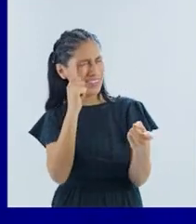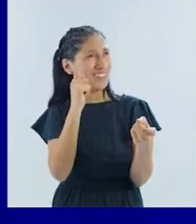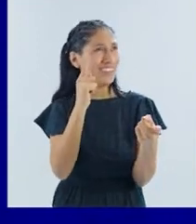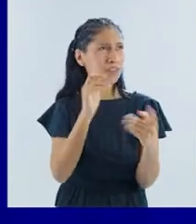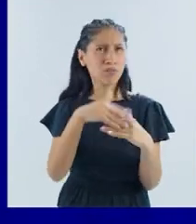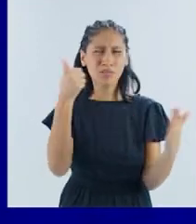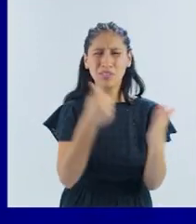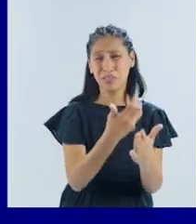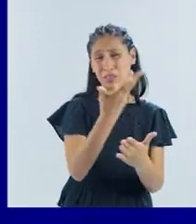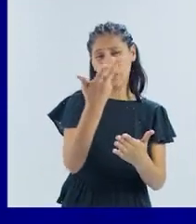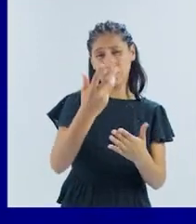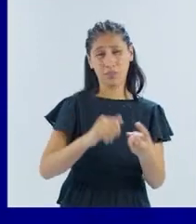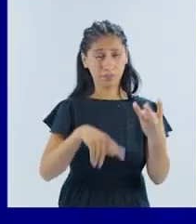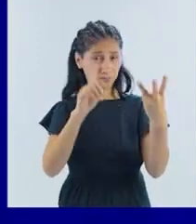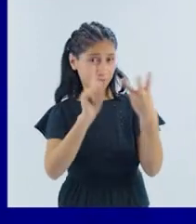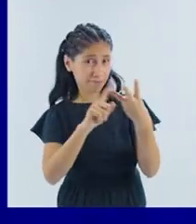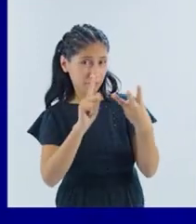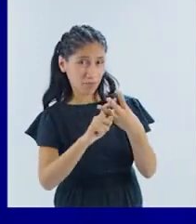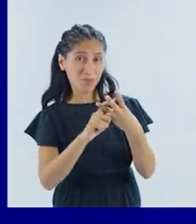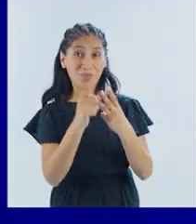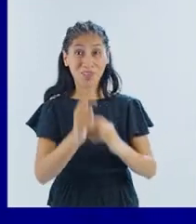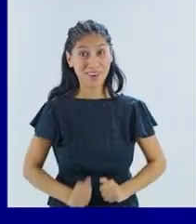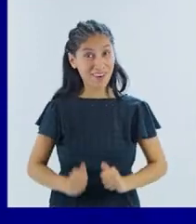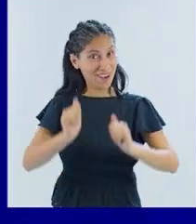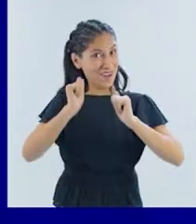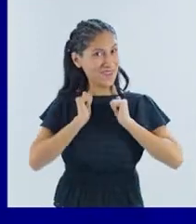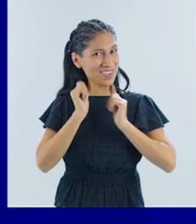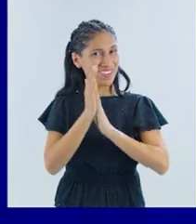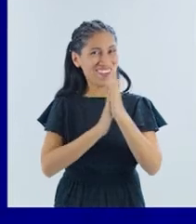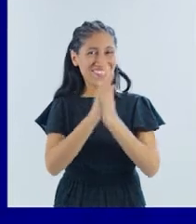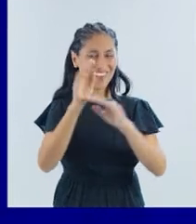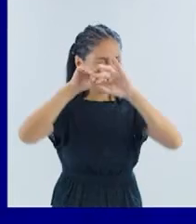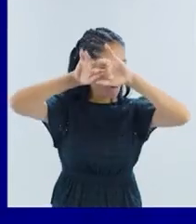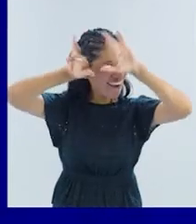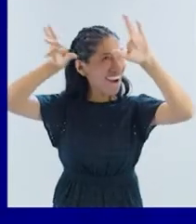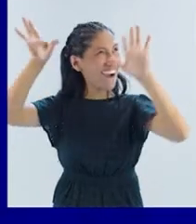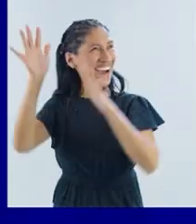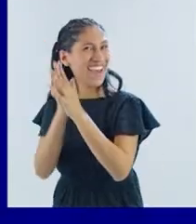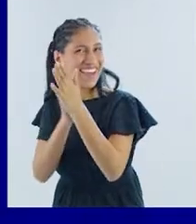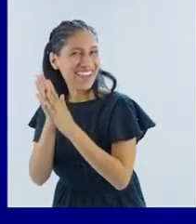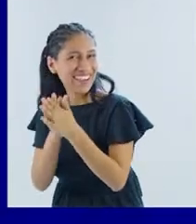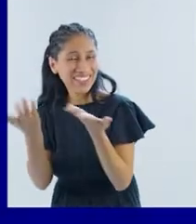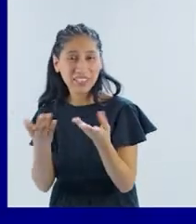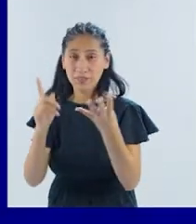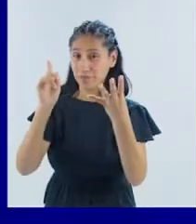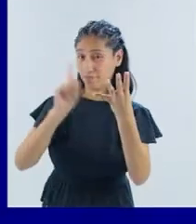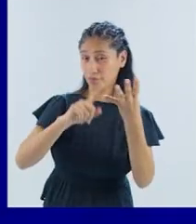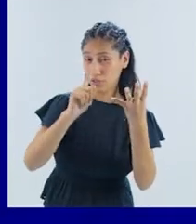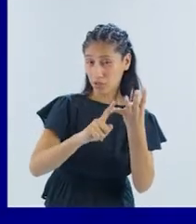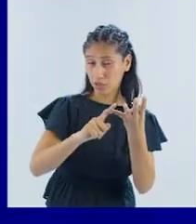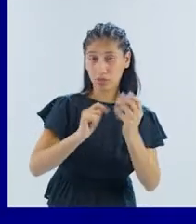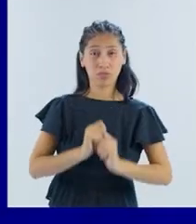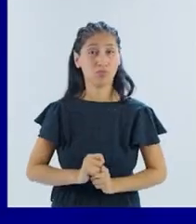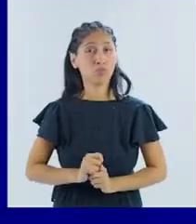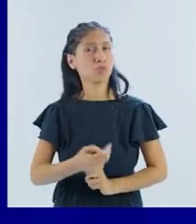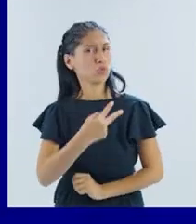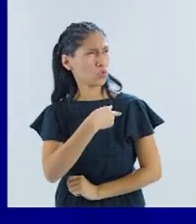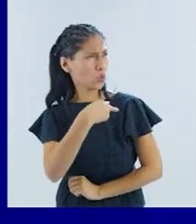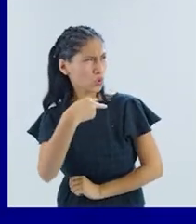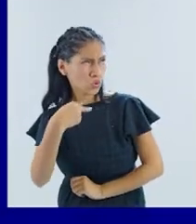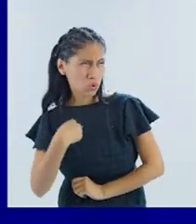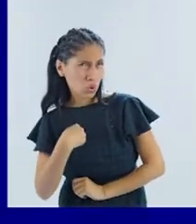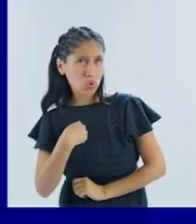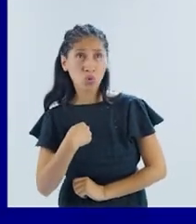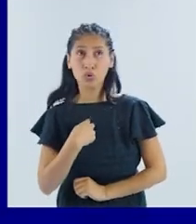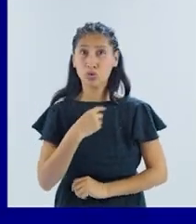sueños. C. La vida está compuesta de sueños truncos. D. No está en manos de los hombres